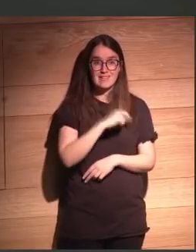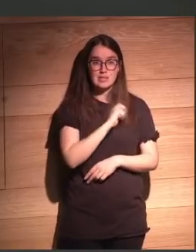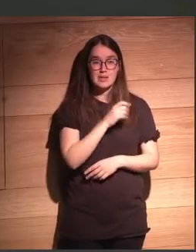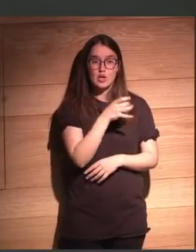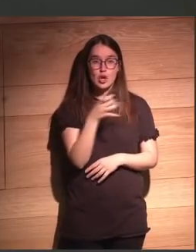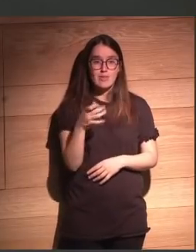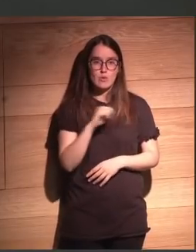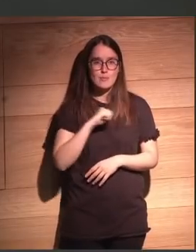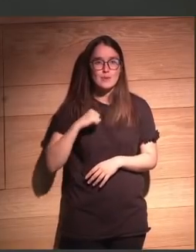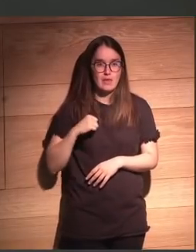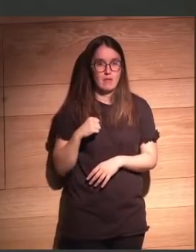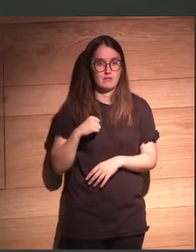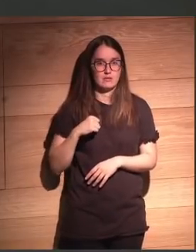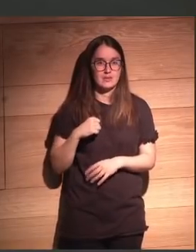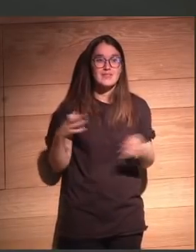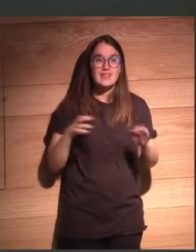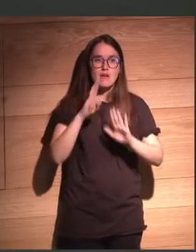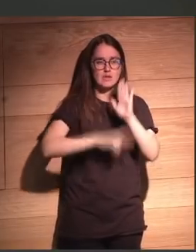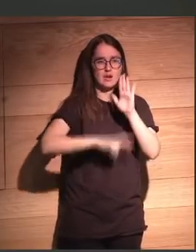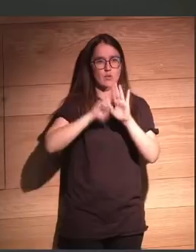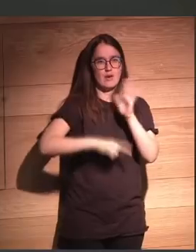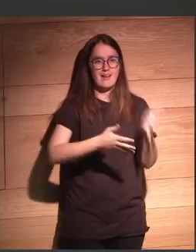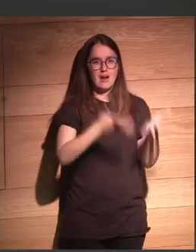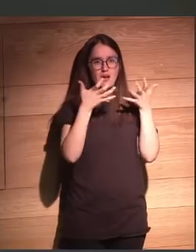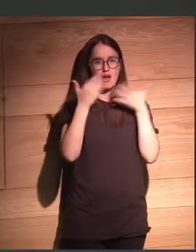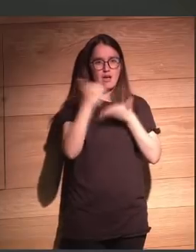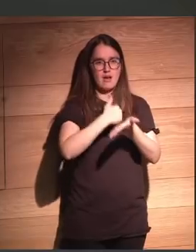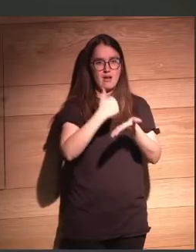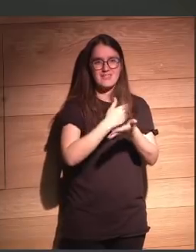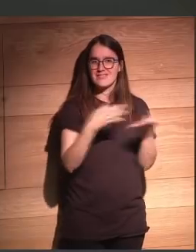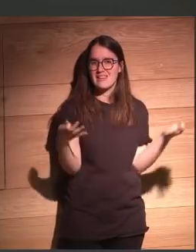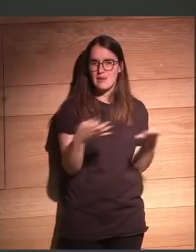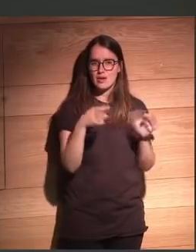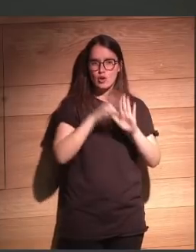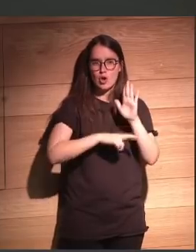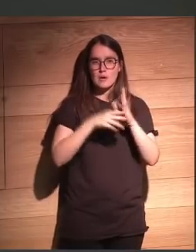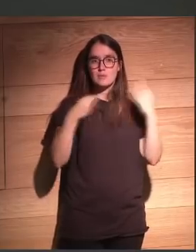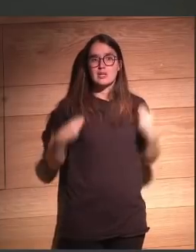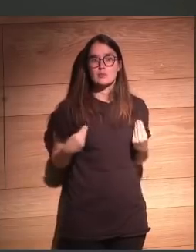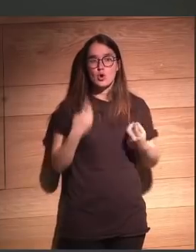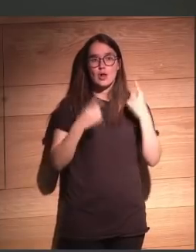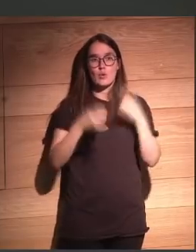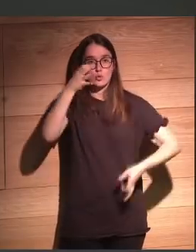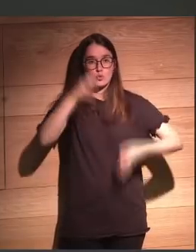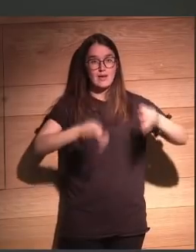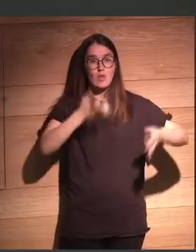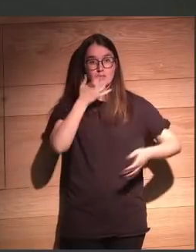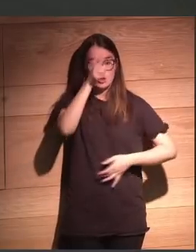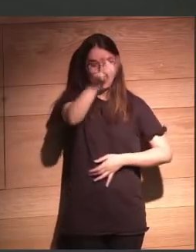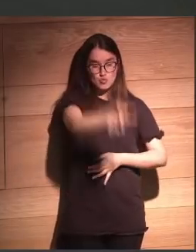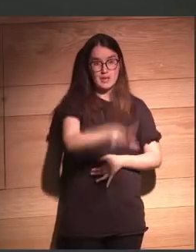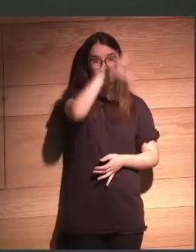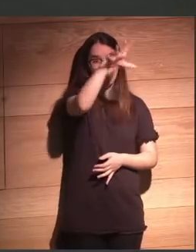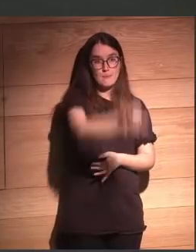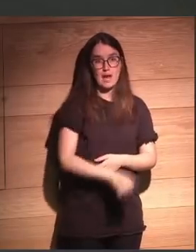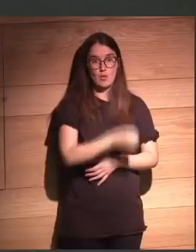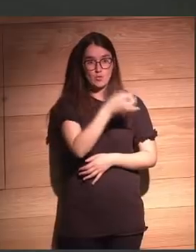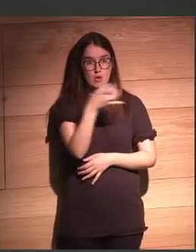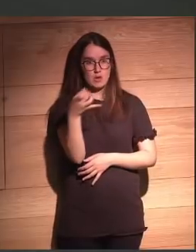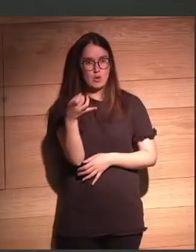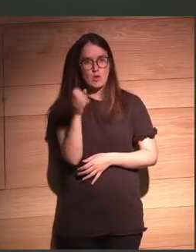con la deuda privada. Hay que regular esas ganancias y hay que hacer como han hecho algunos juzgados. Si tú has comprado una